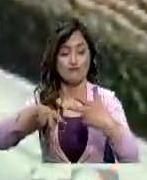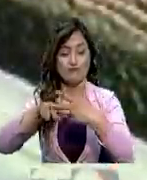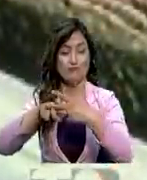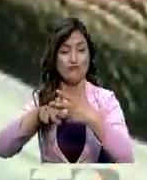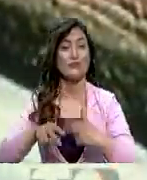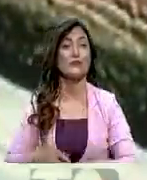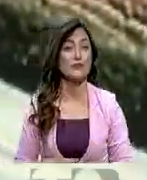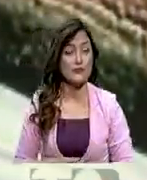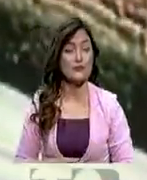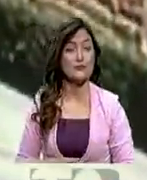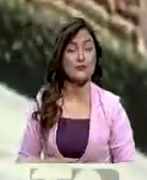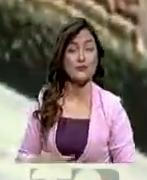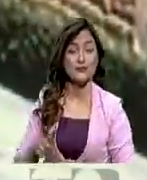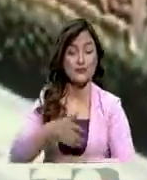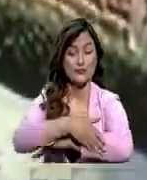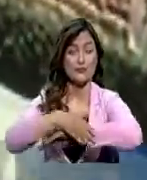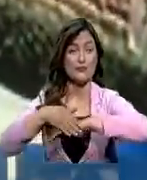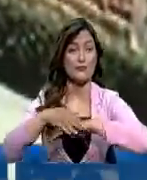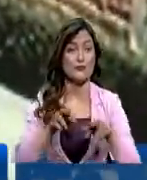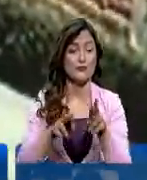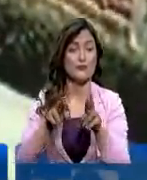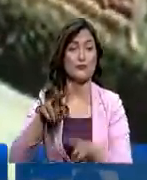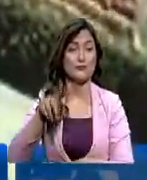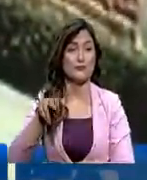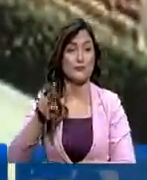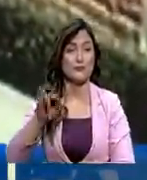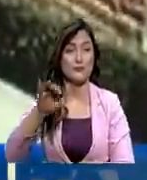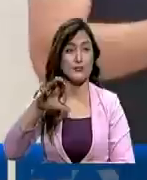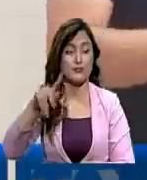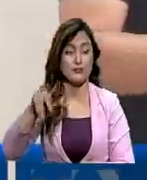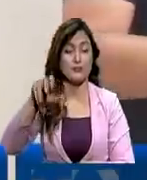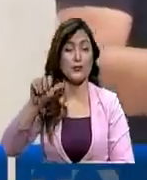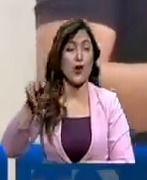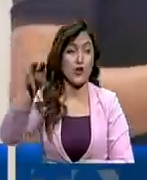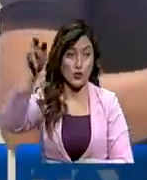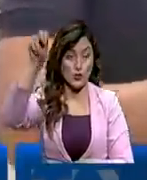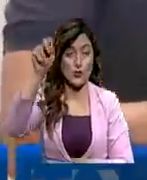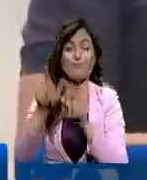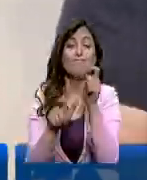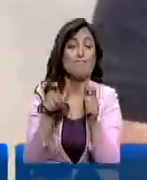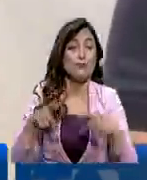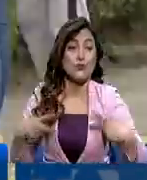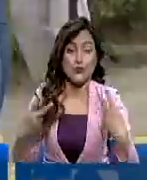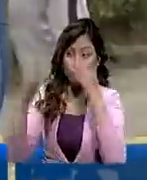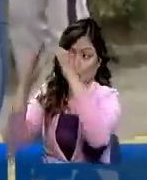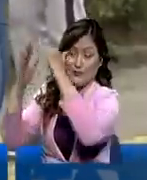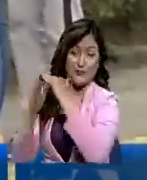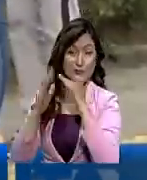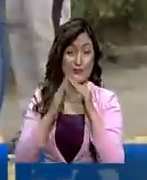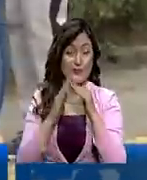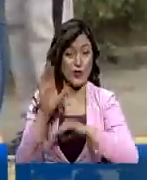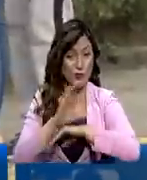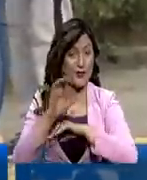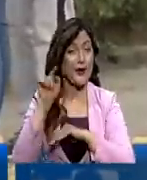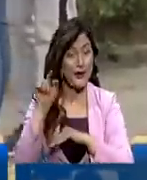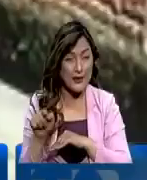El incidente se dio en las calles Río Peripa y Juan Procel, al norte de la ciudad. Según los moradores del sector El Condado, no fue un